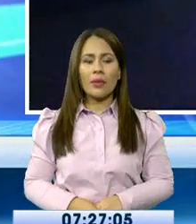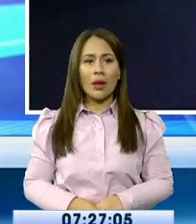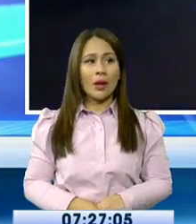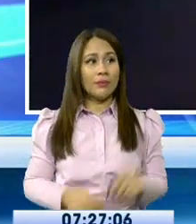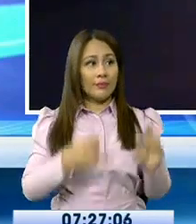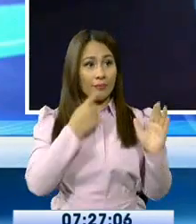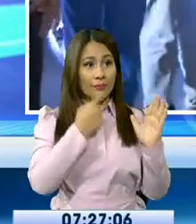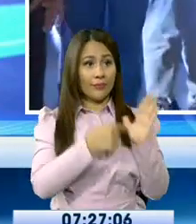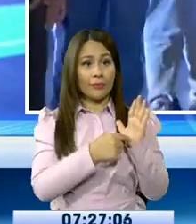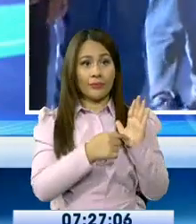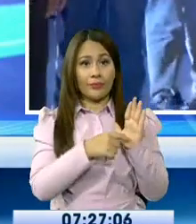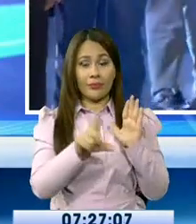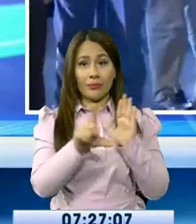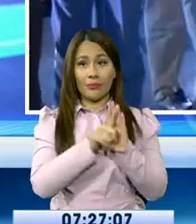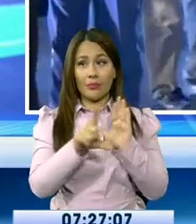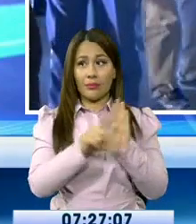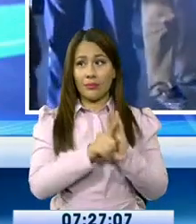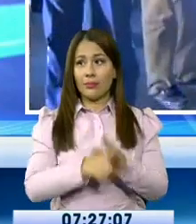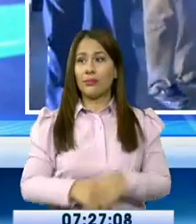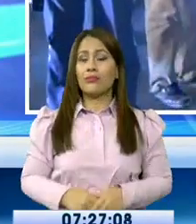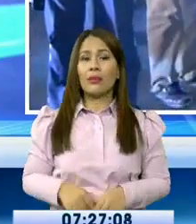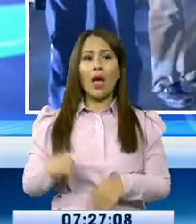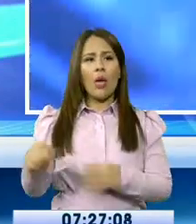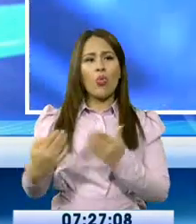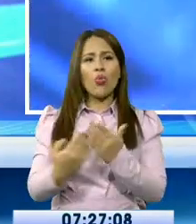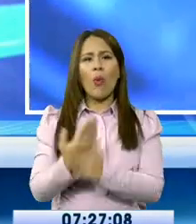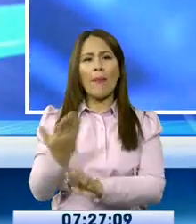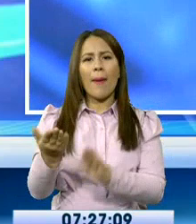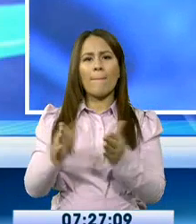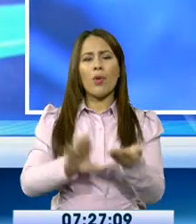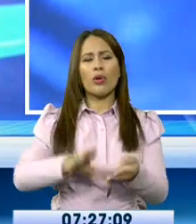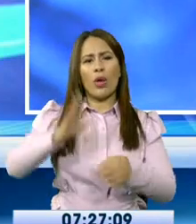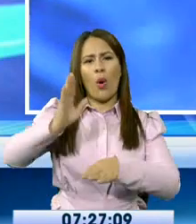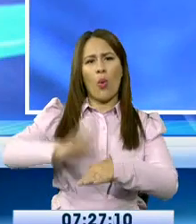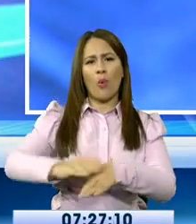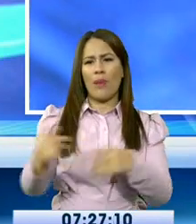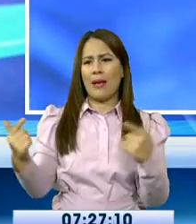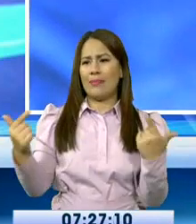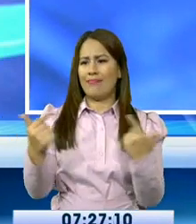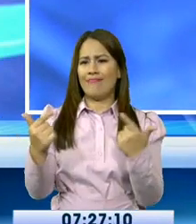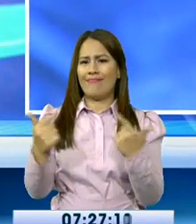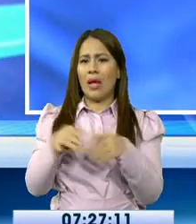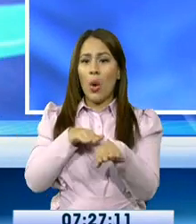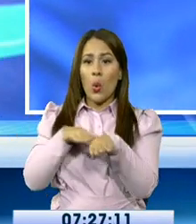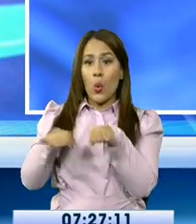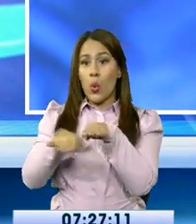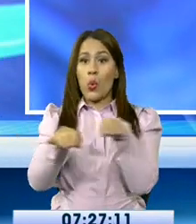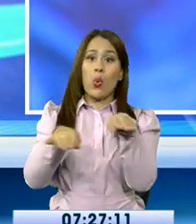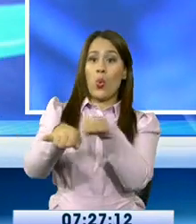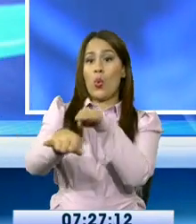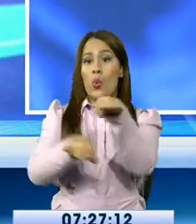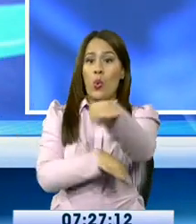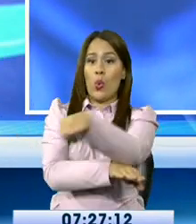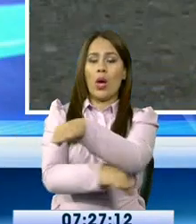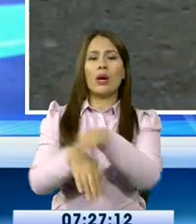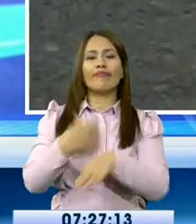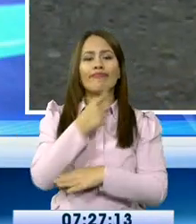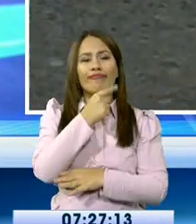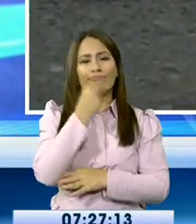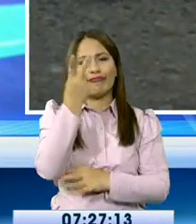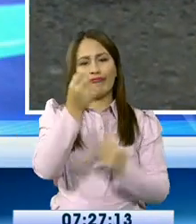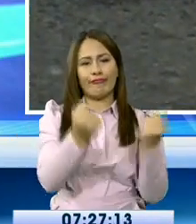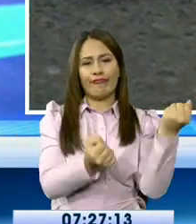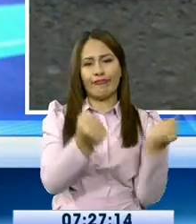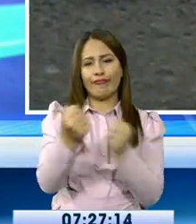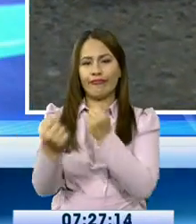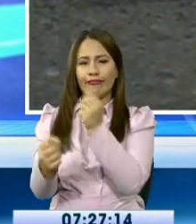dice la nota. Esta nueva muerte sería resultado de la disputa por pasajeros protagonizada por dos conductores de